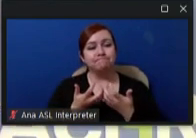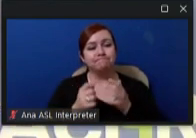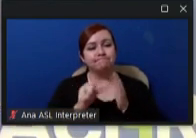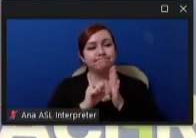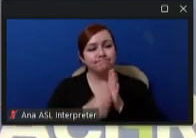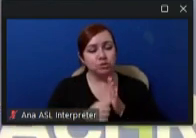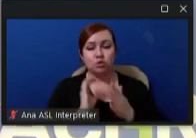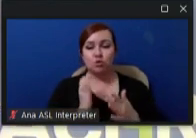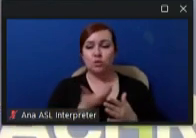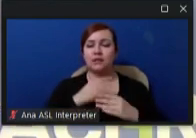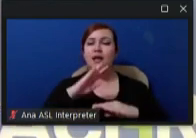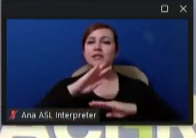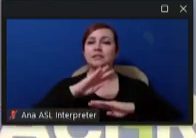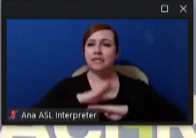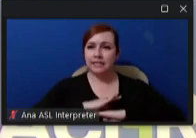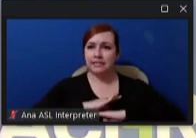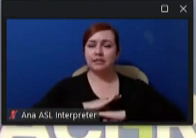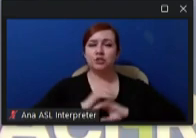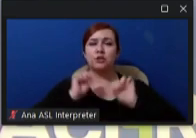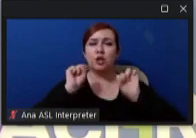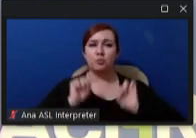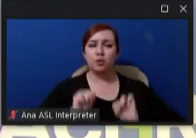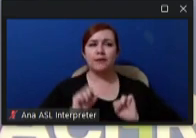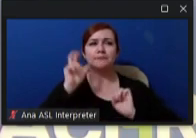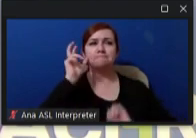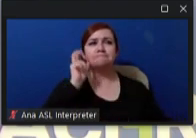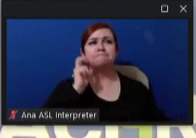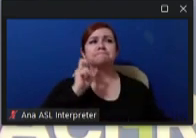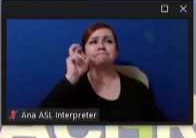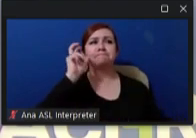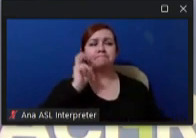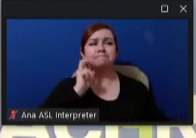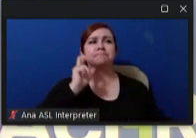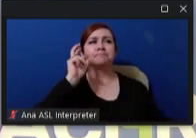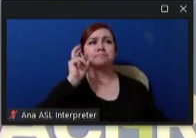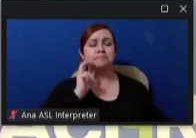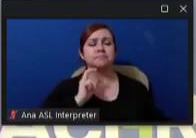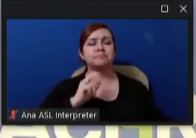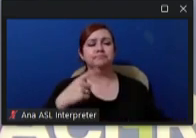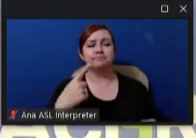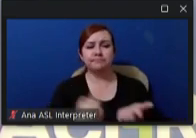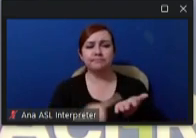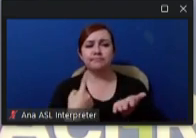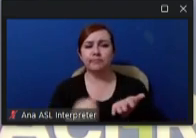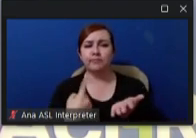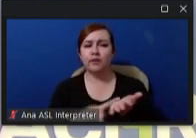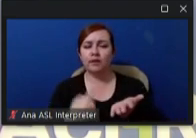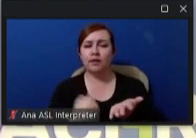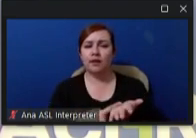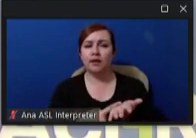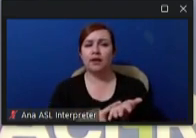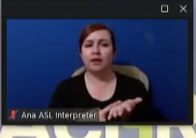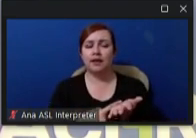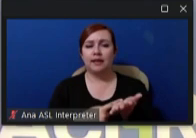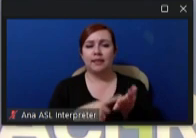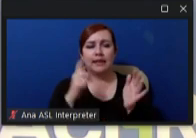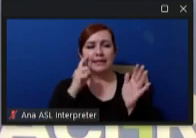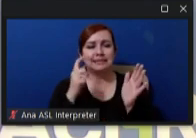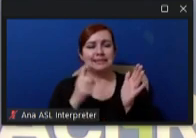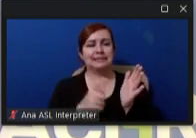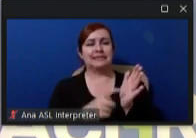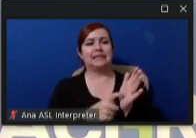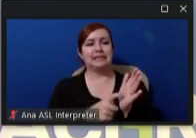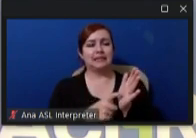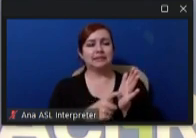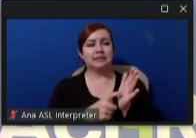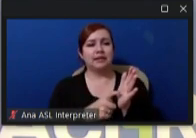satisfacción de poder escuchar precisamente las posiciones de las distintas instituciones del Estado